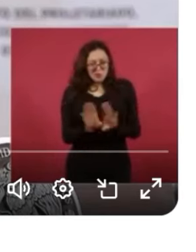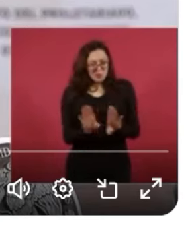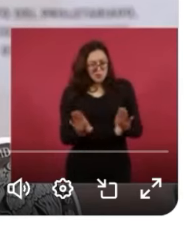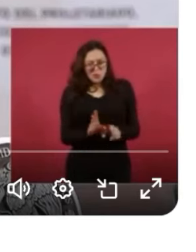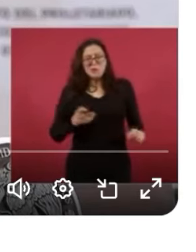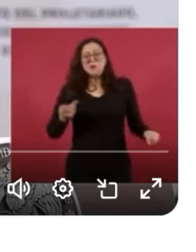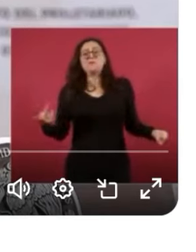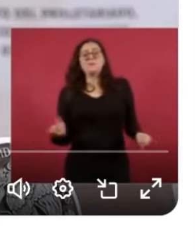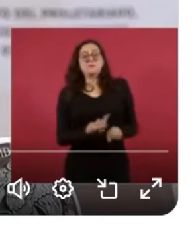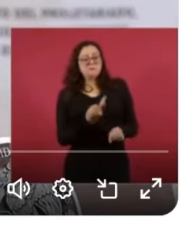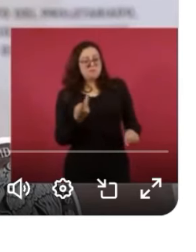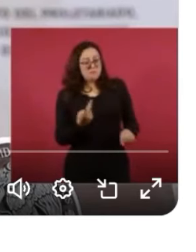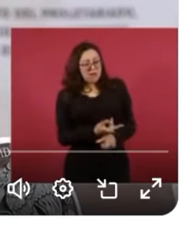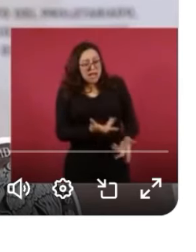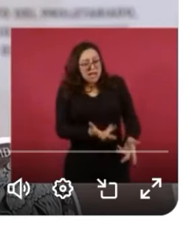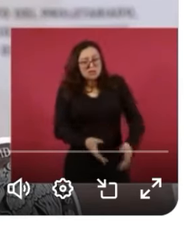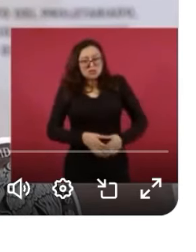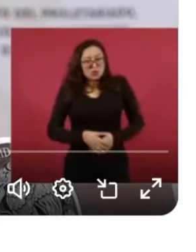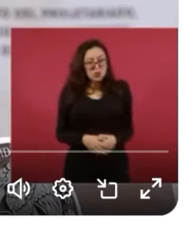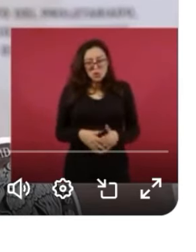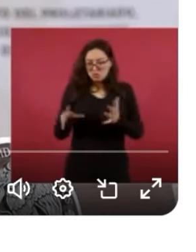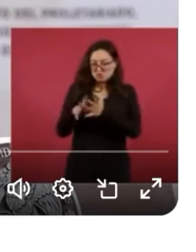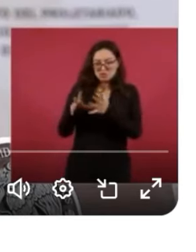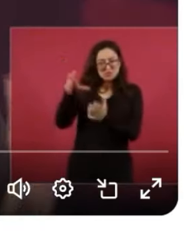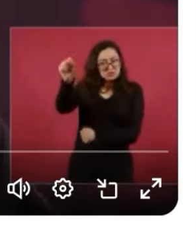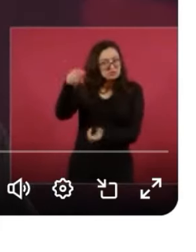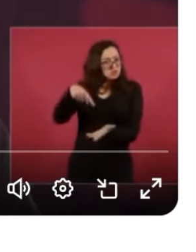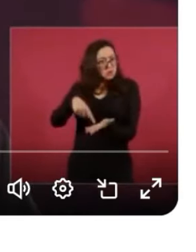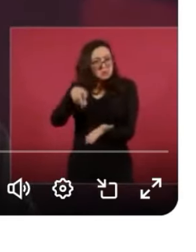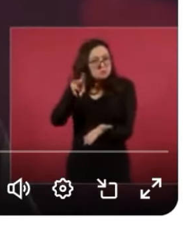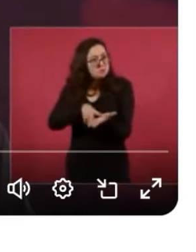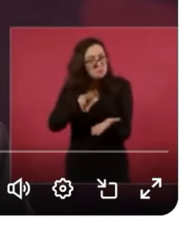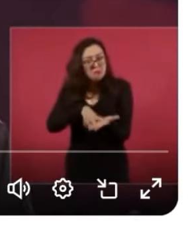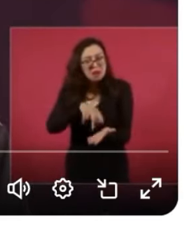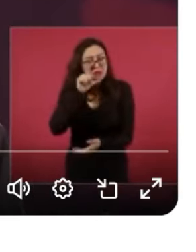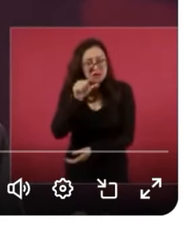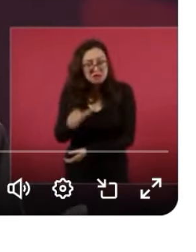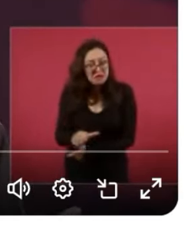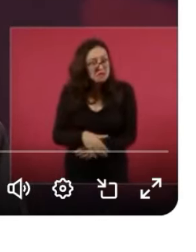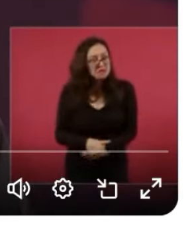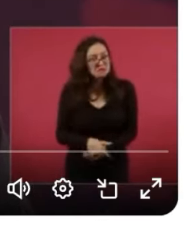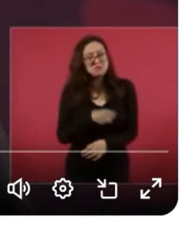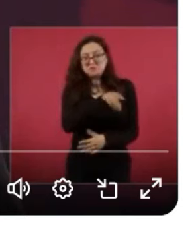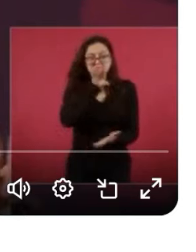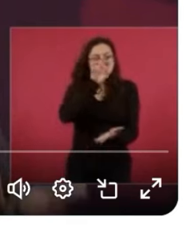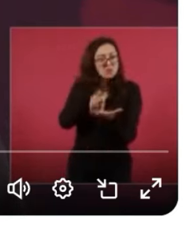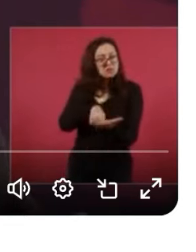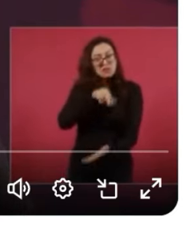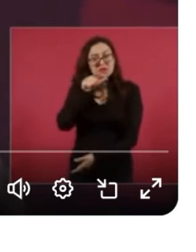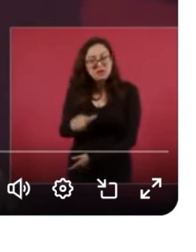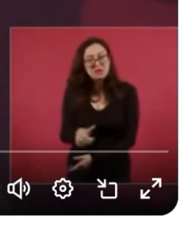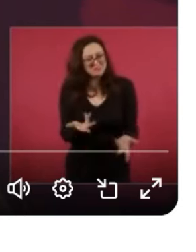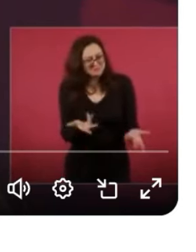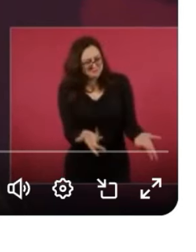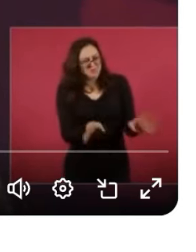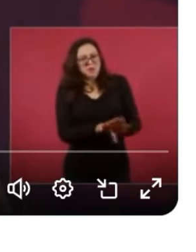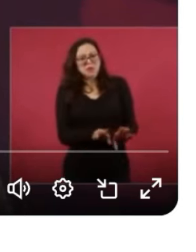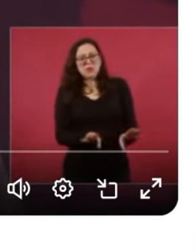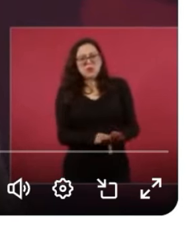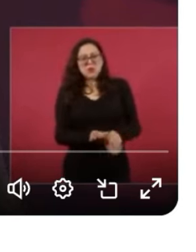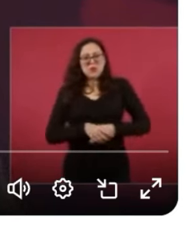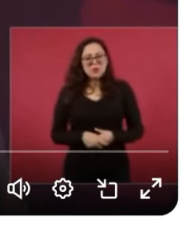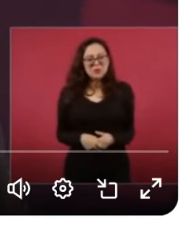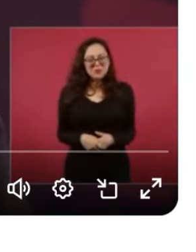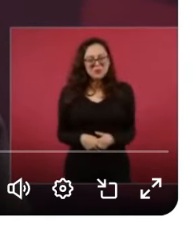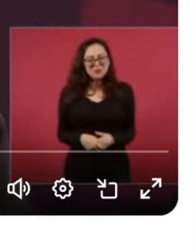pasa con el derecho constitucional? ¿No que dicen respetar la Constitución? Pero miren, en las